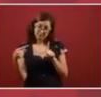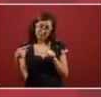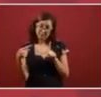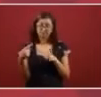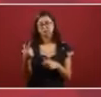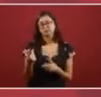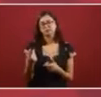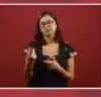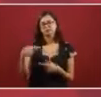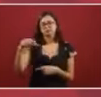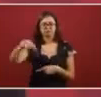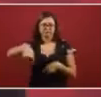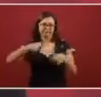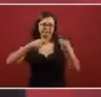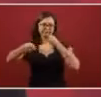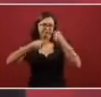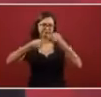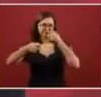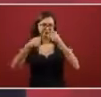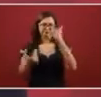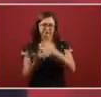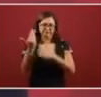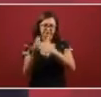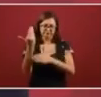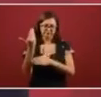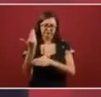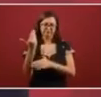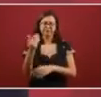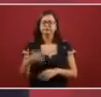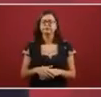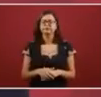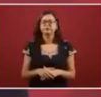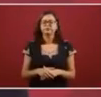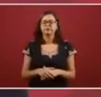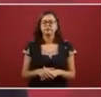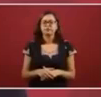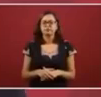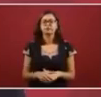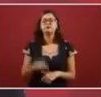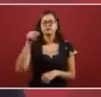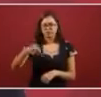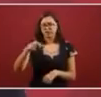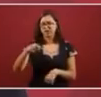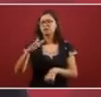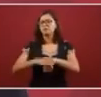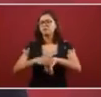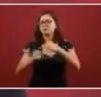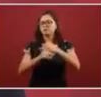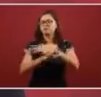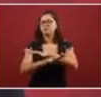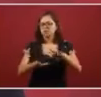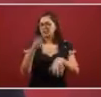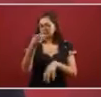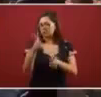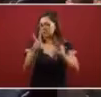la conferencia de prensa, ahí se va a informar sobre la carretera,